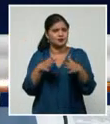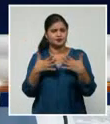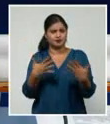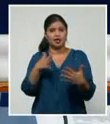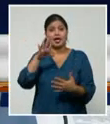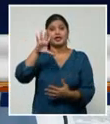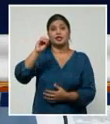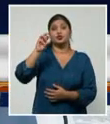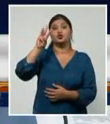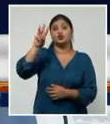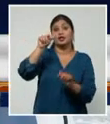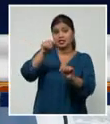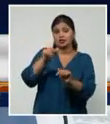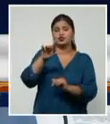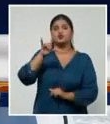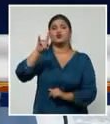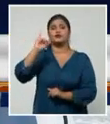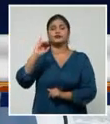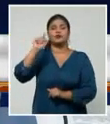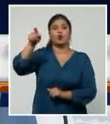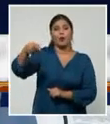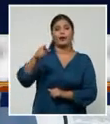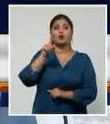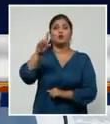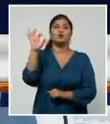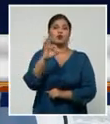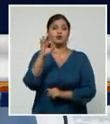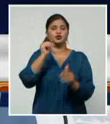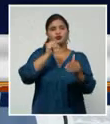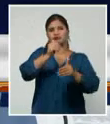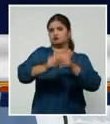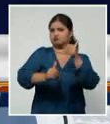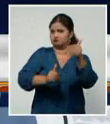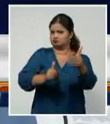por ciento tienen una evolución clínica